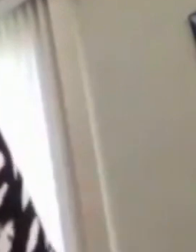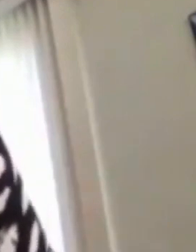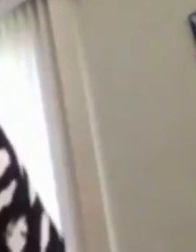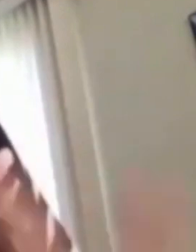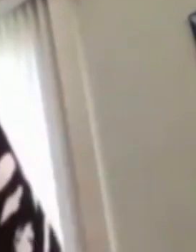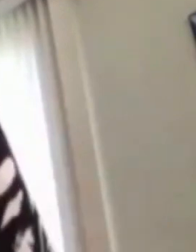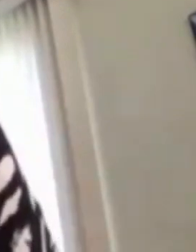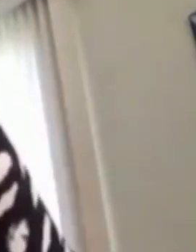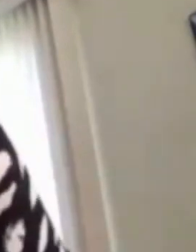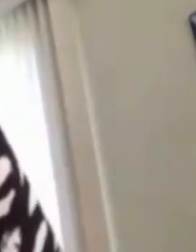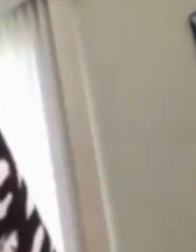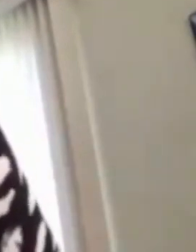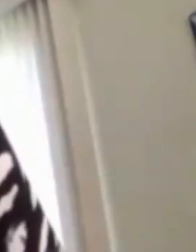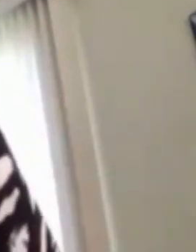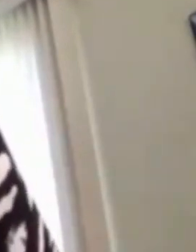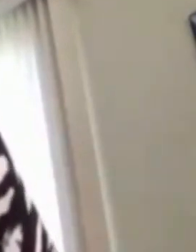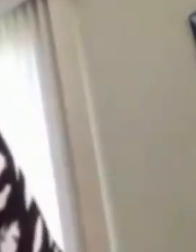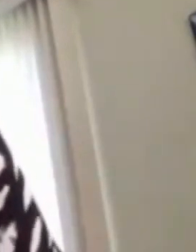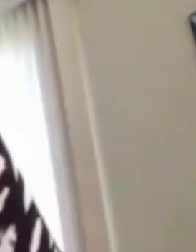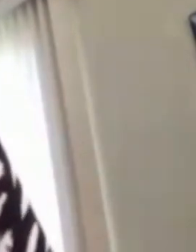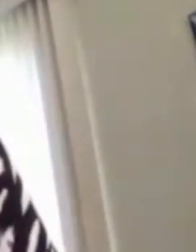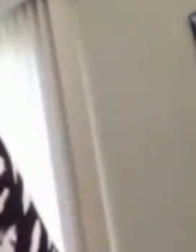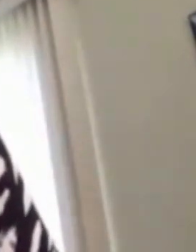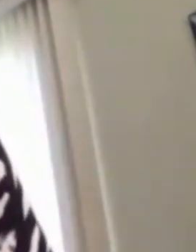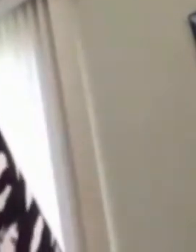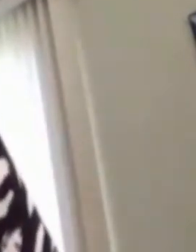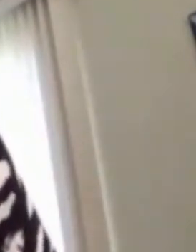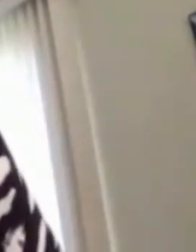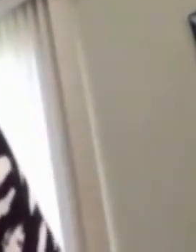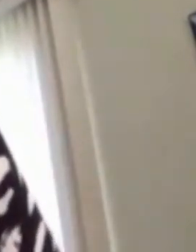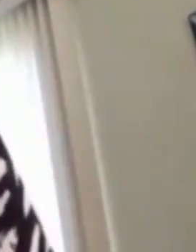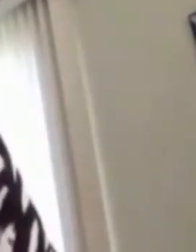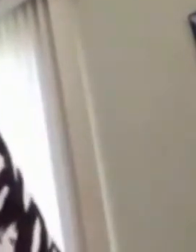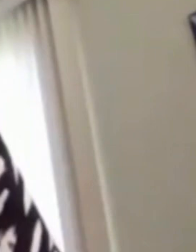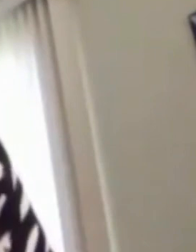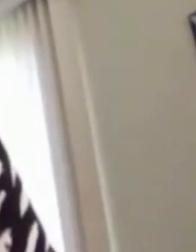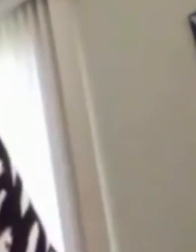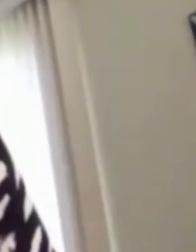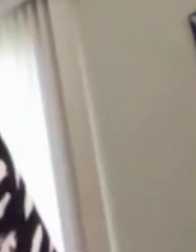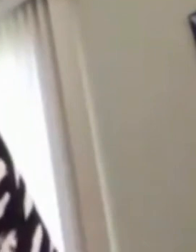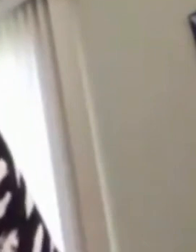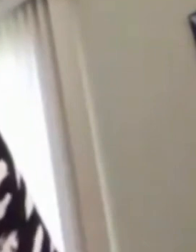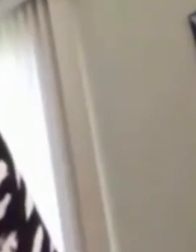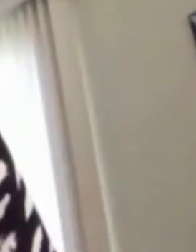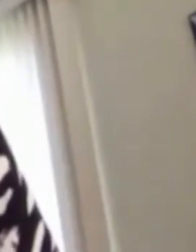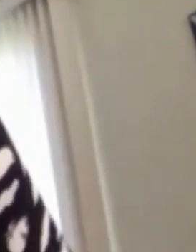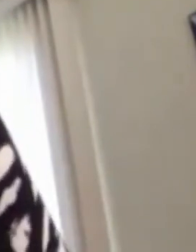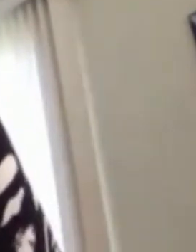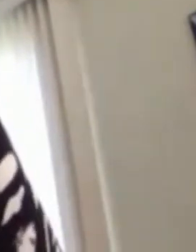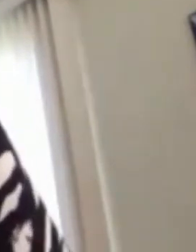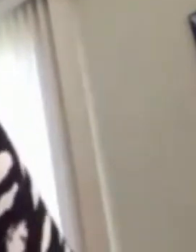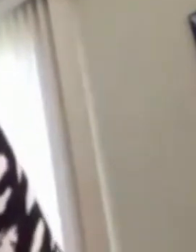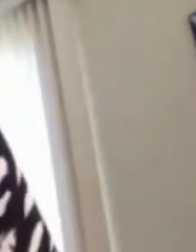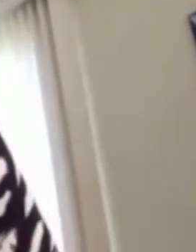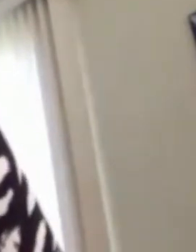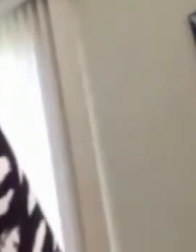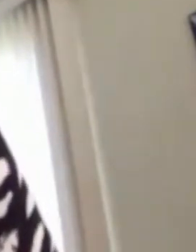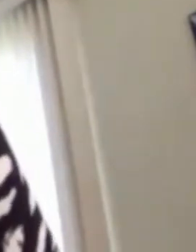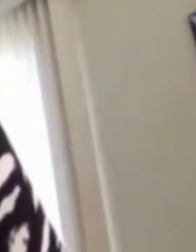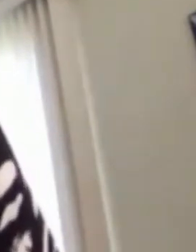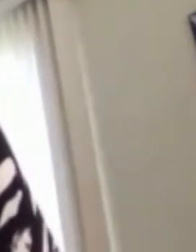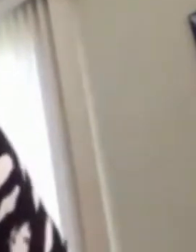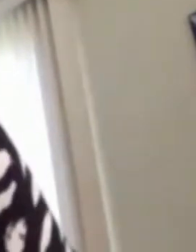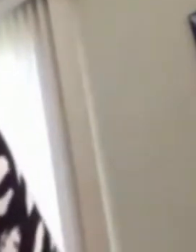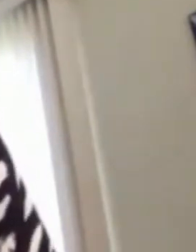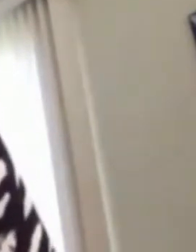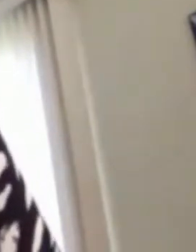síntomas leves, están siendo revisadas al menos 2 veces al día por las autoridades de salud dentro del sistema penitenciario y se les está brindando toda